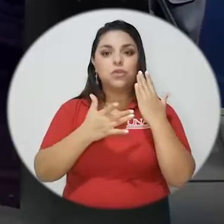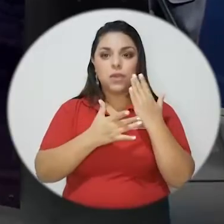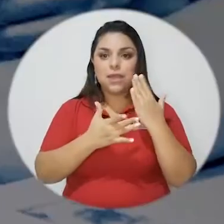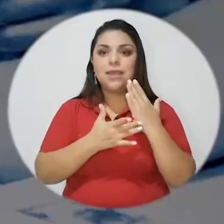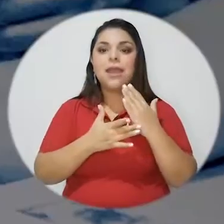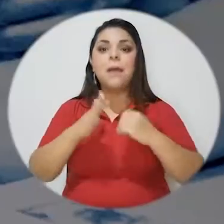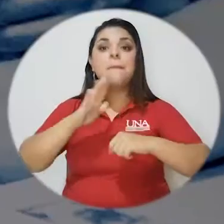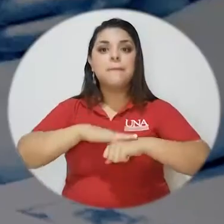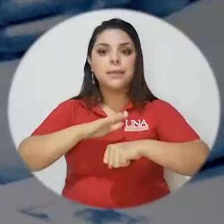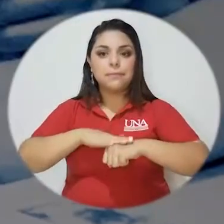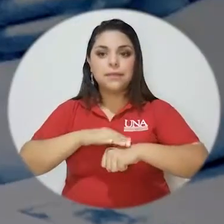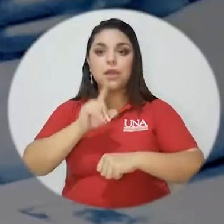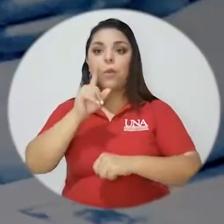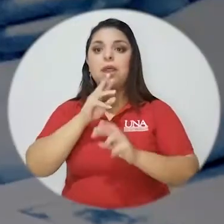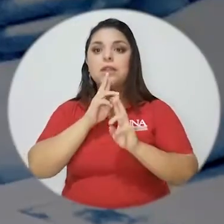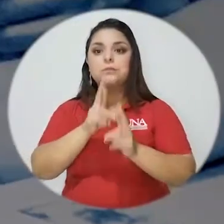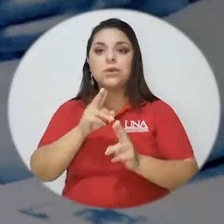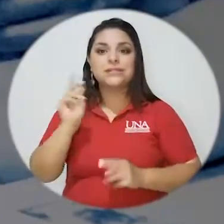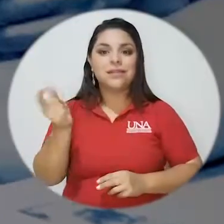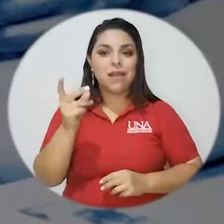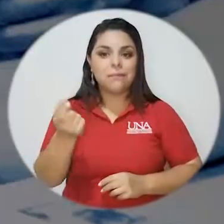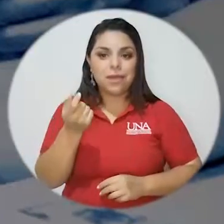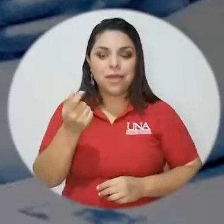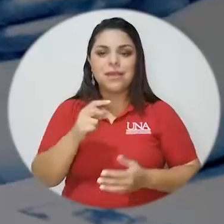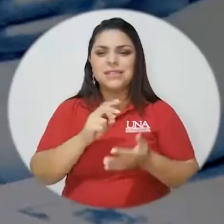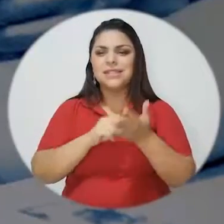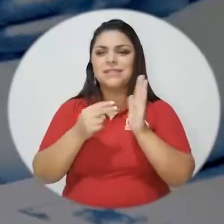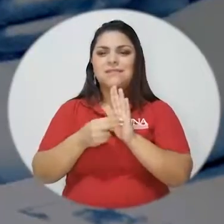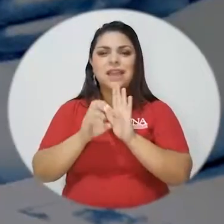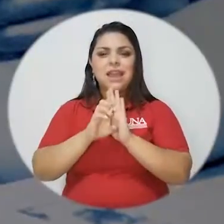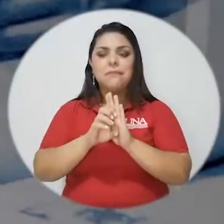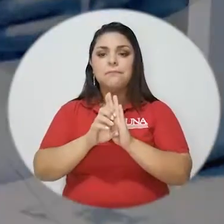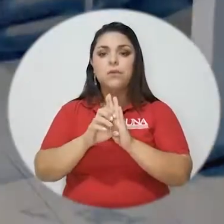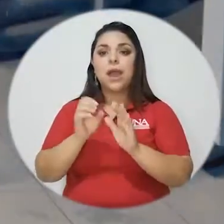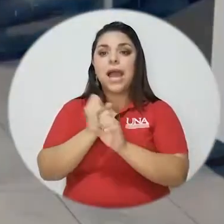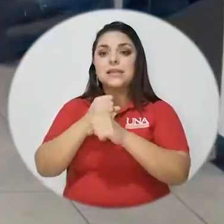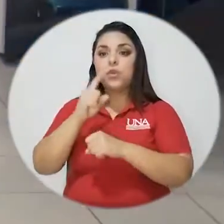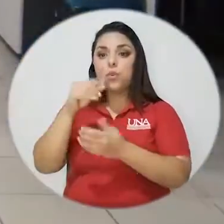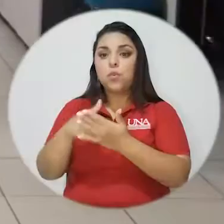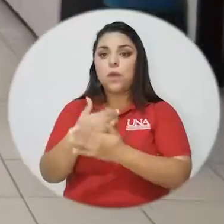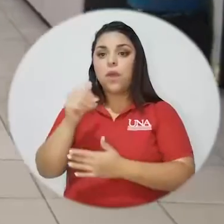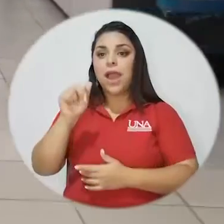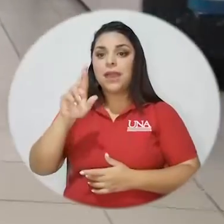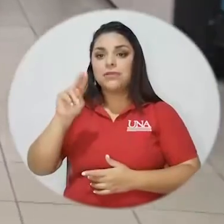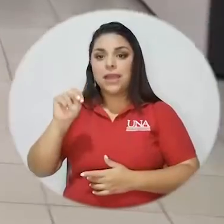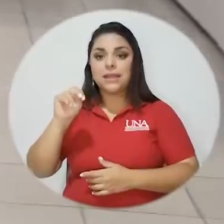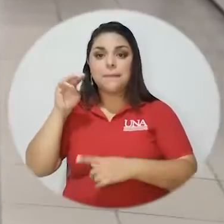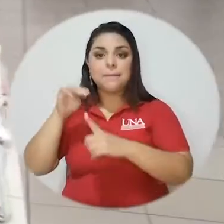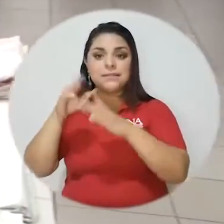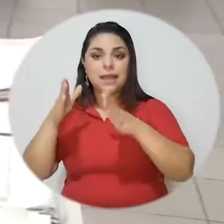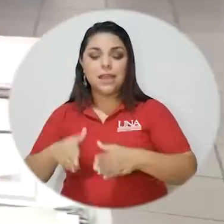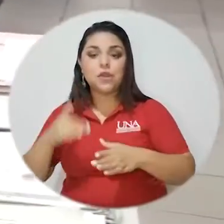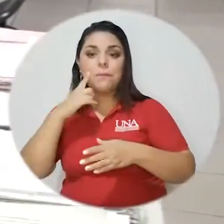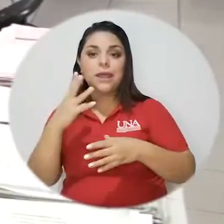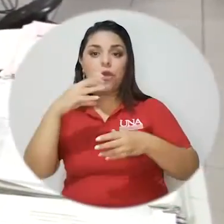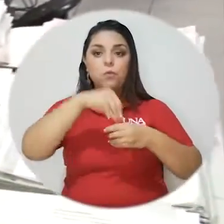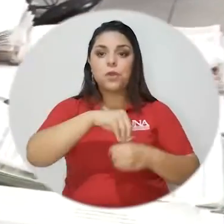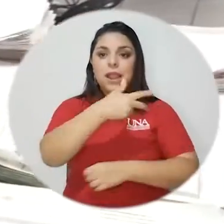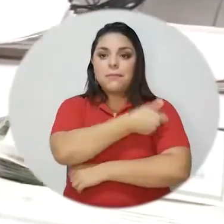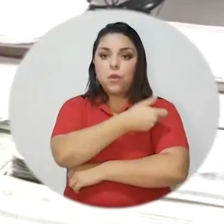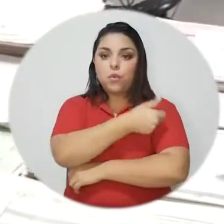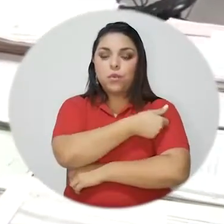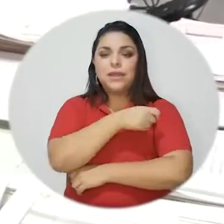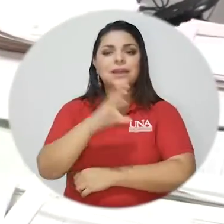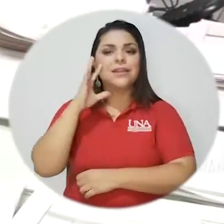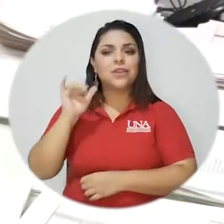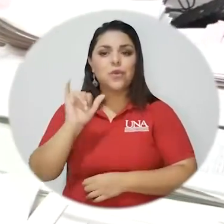tecnología permitiría, digamos, una respuesta rápida. O sea, sería hacer un nuevo ARN mensajero para incorporar en las vacunas. Entonces,